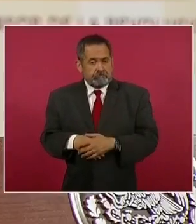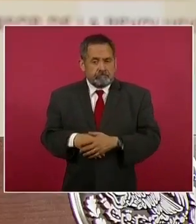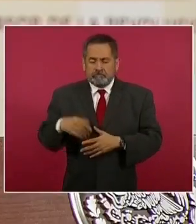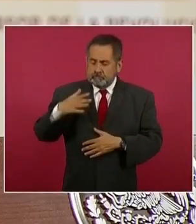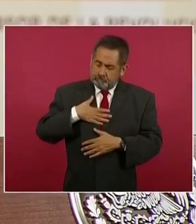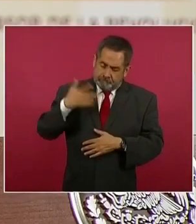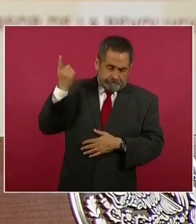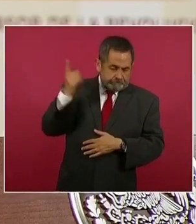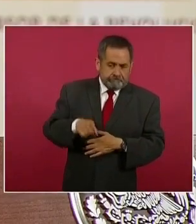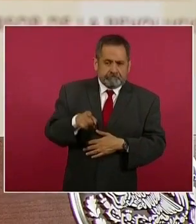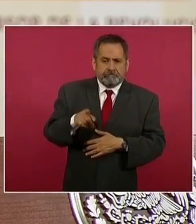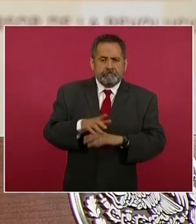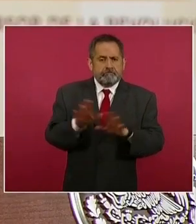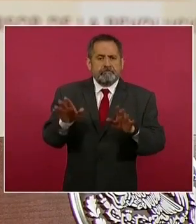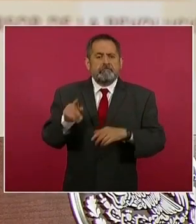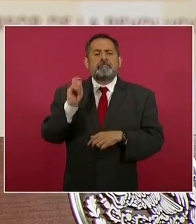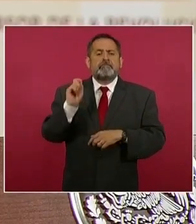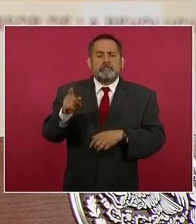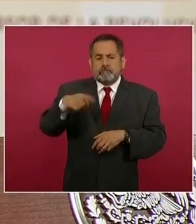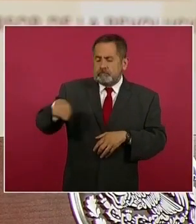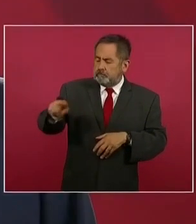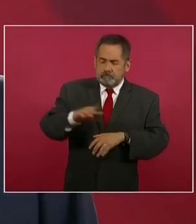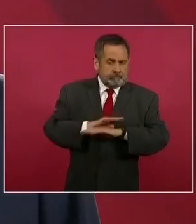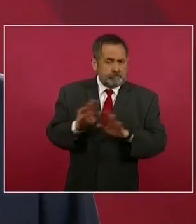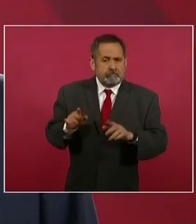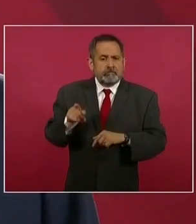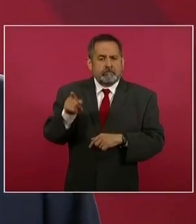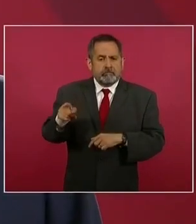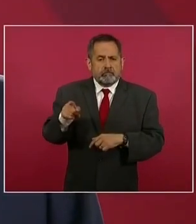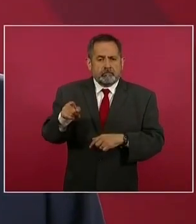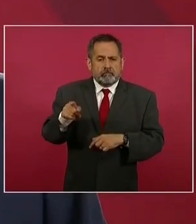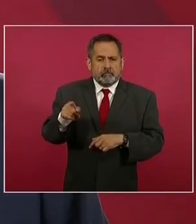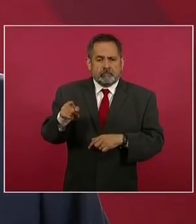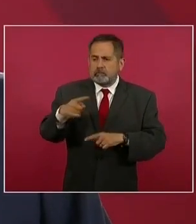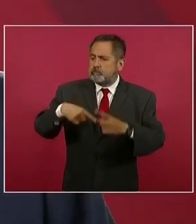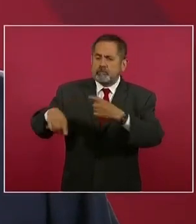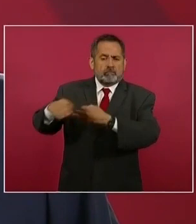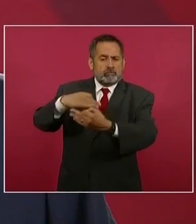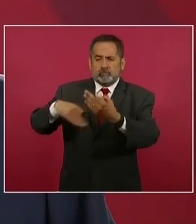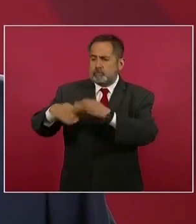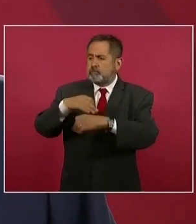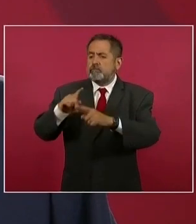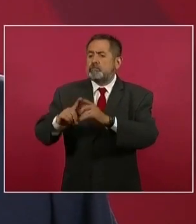instrucción que se tiene es que todos los que participaron